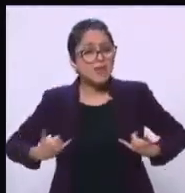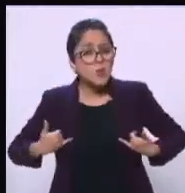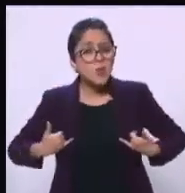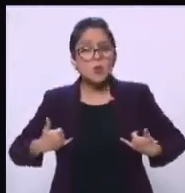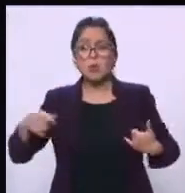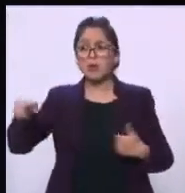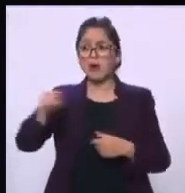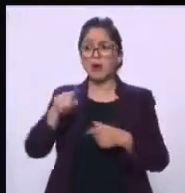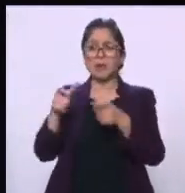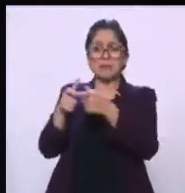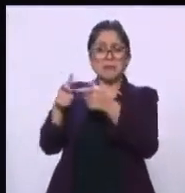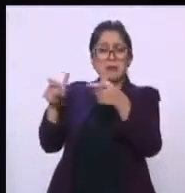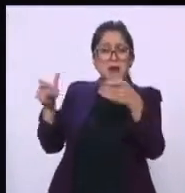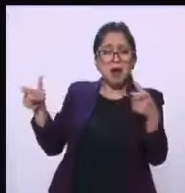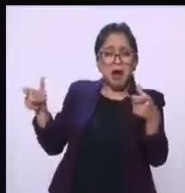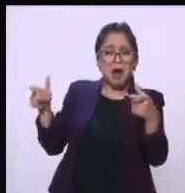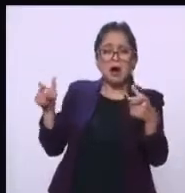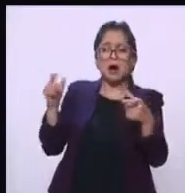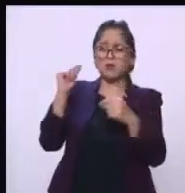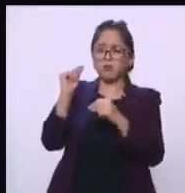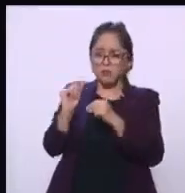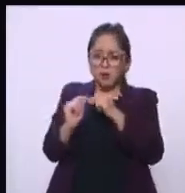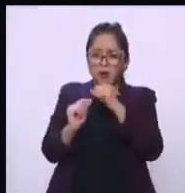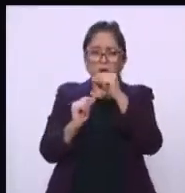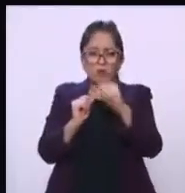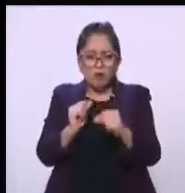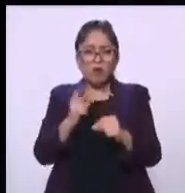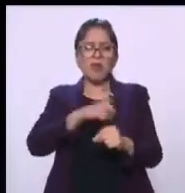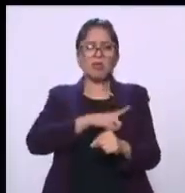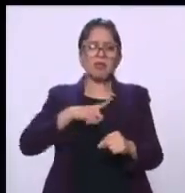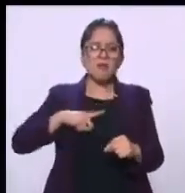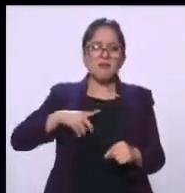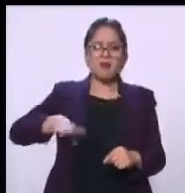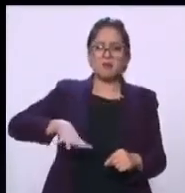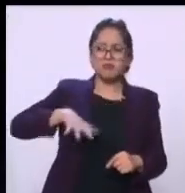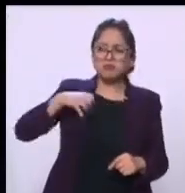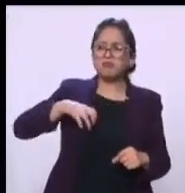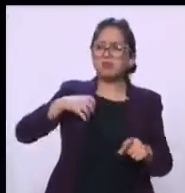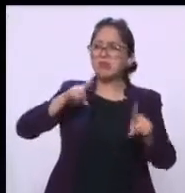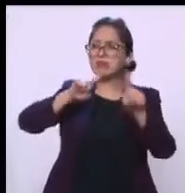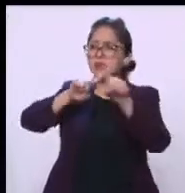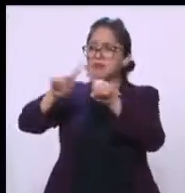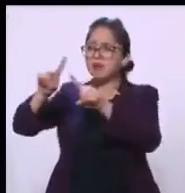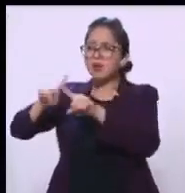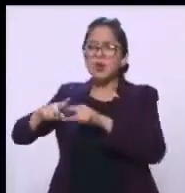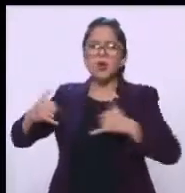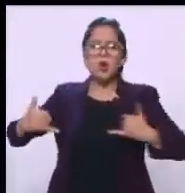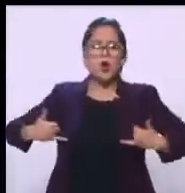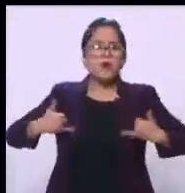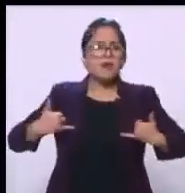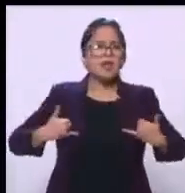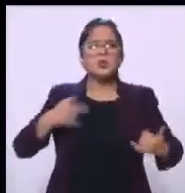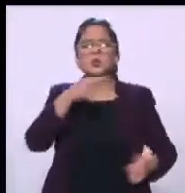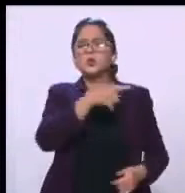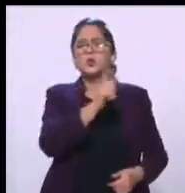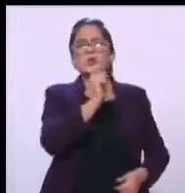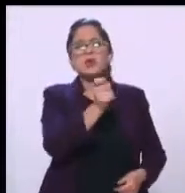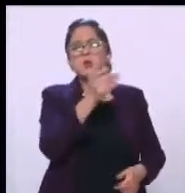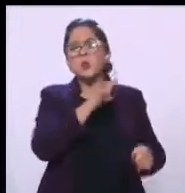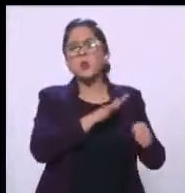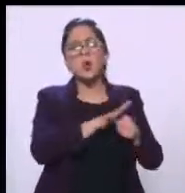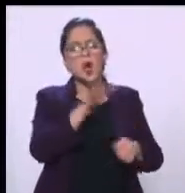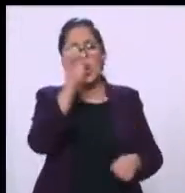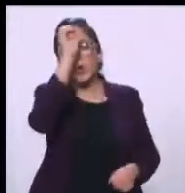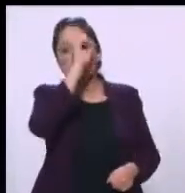y los pequeños retos que esta diversidad de juventudes se enfrentan, ¿qué nos dirías? Yo diría que la